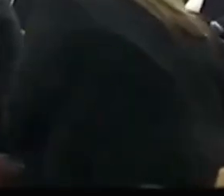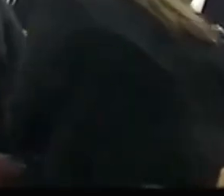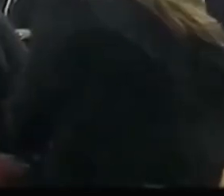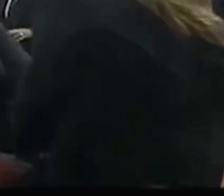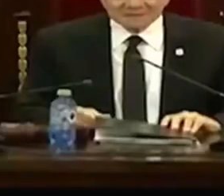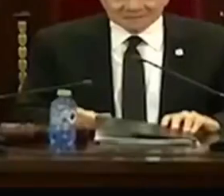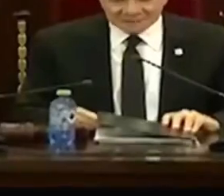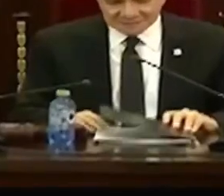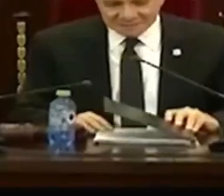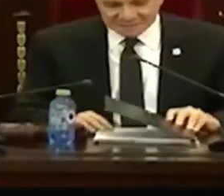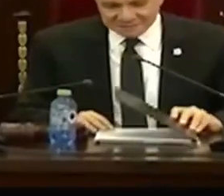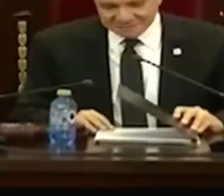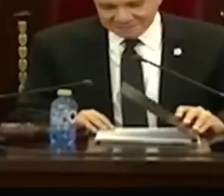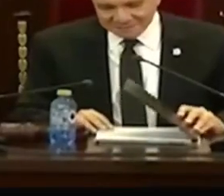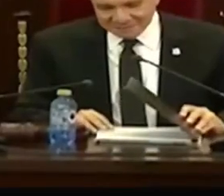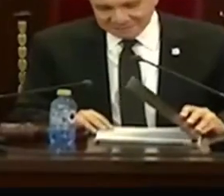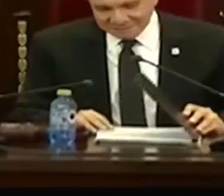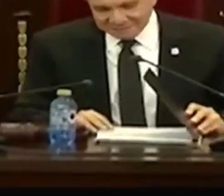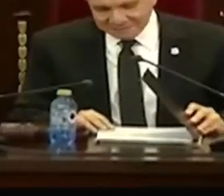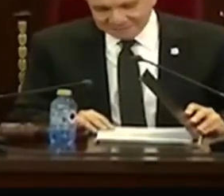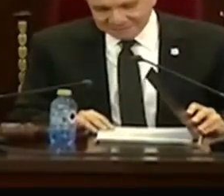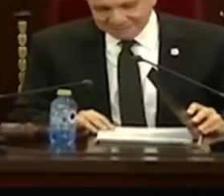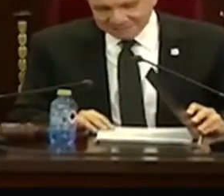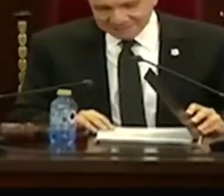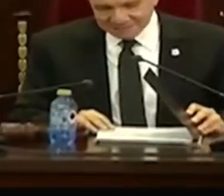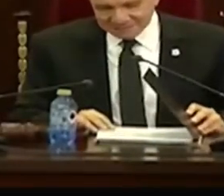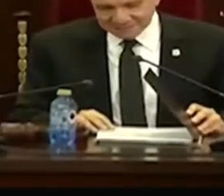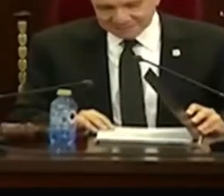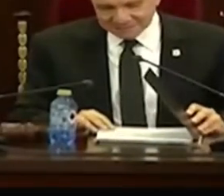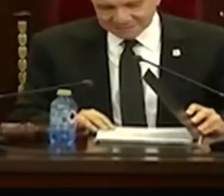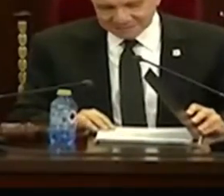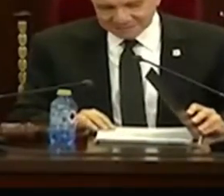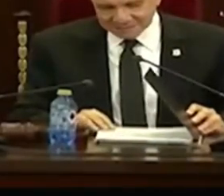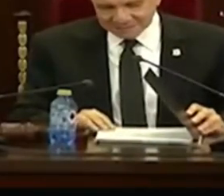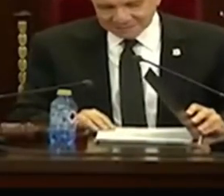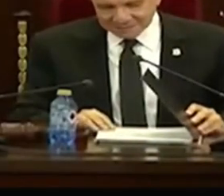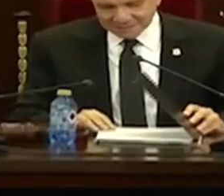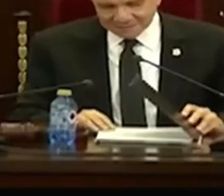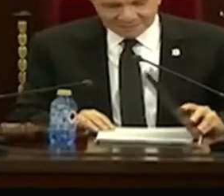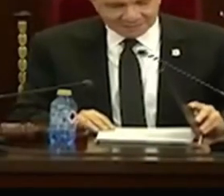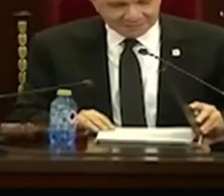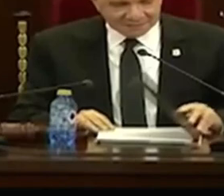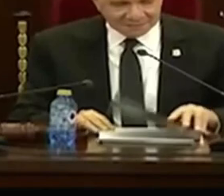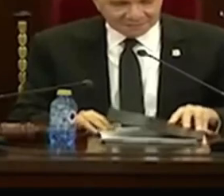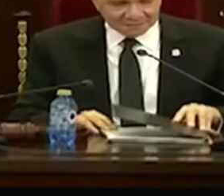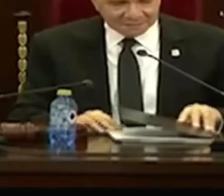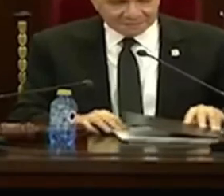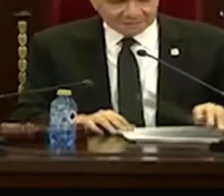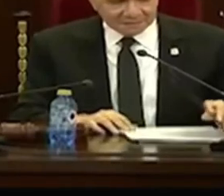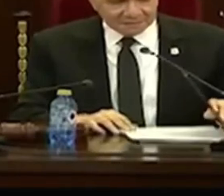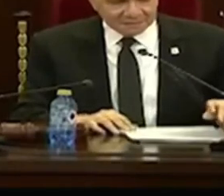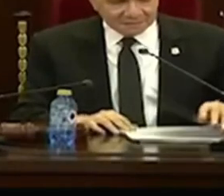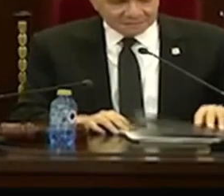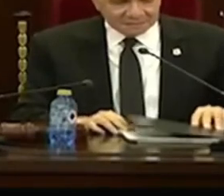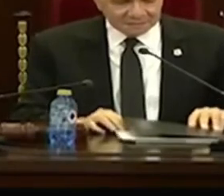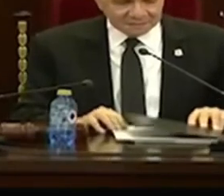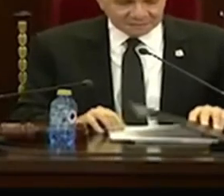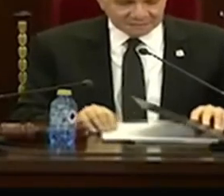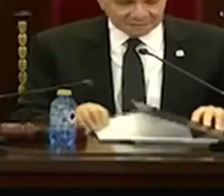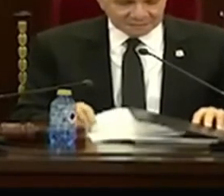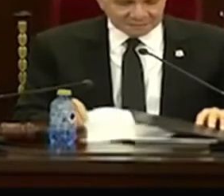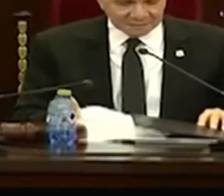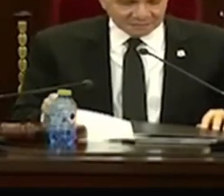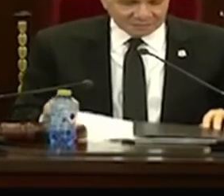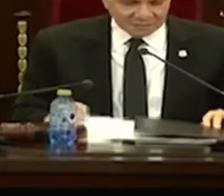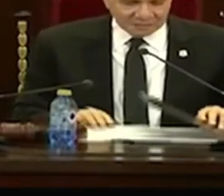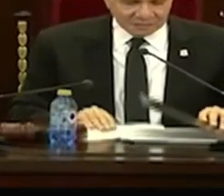será suficiente para que los beneficiados puedan costear hasta aproximadamente medio tanque de gas de